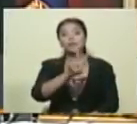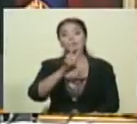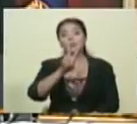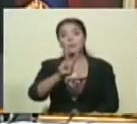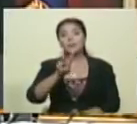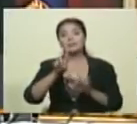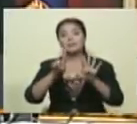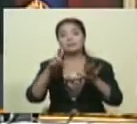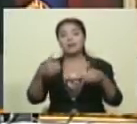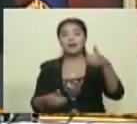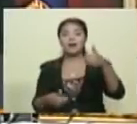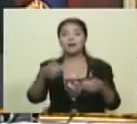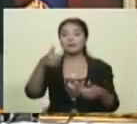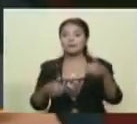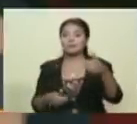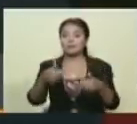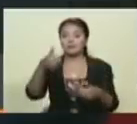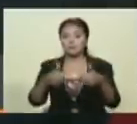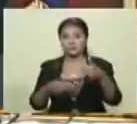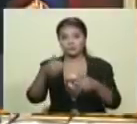226 candidatos y candidatas.